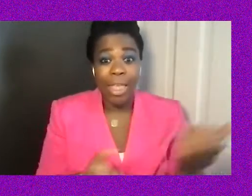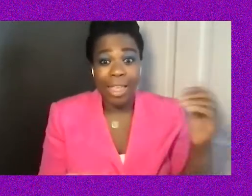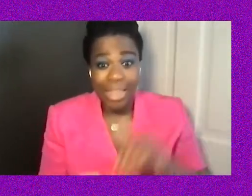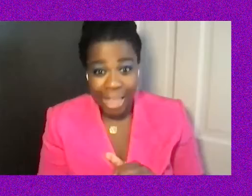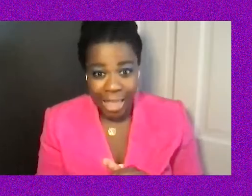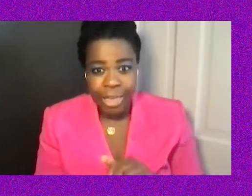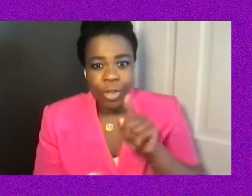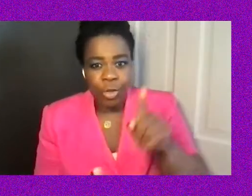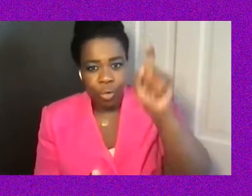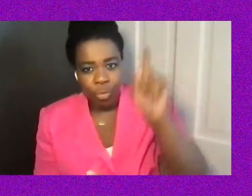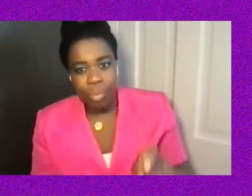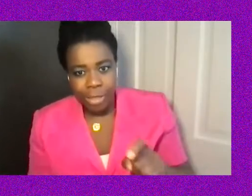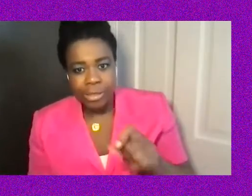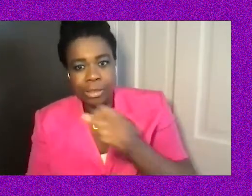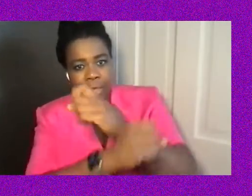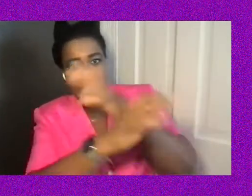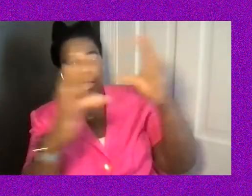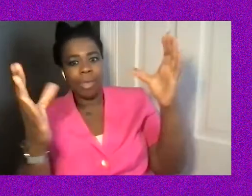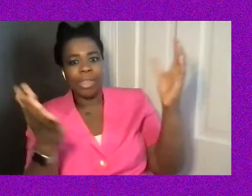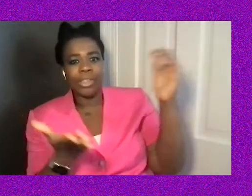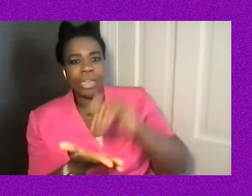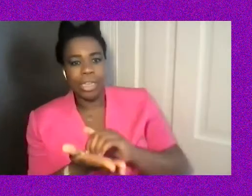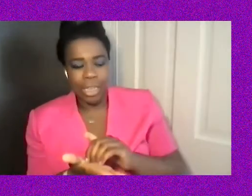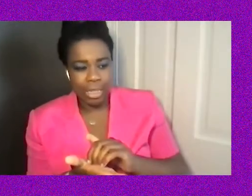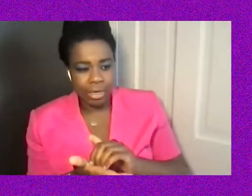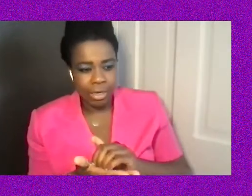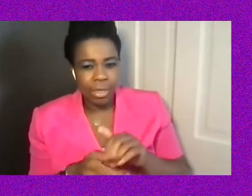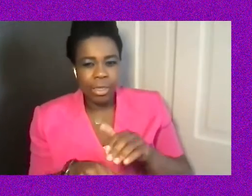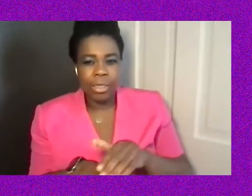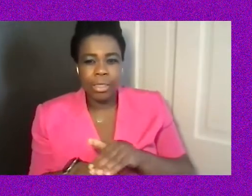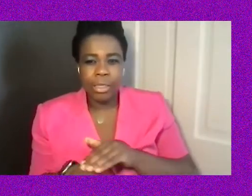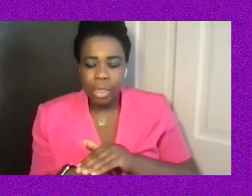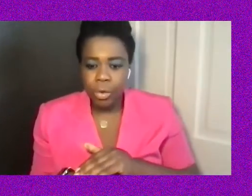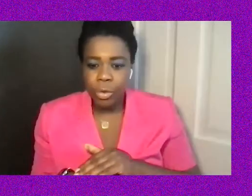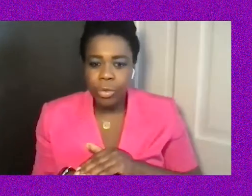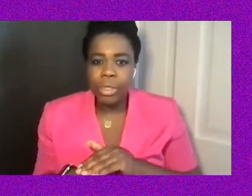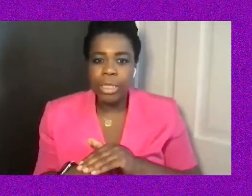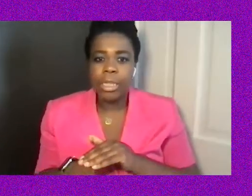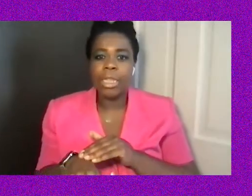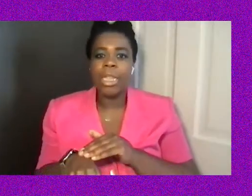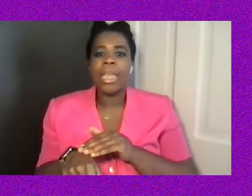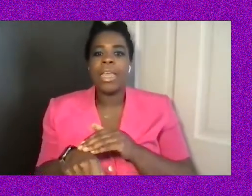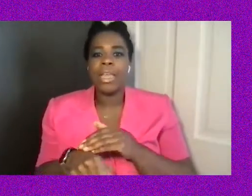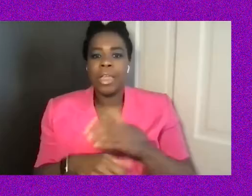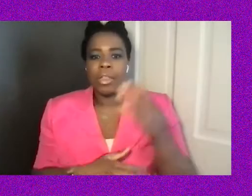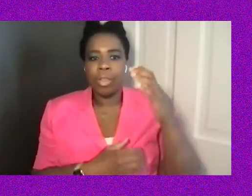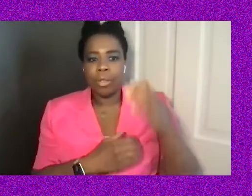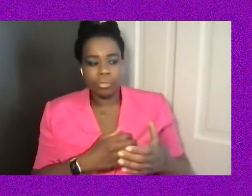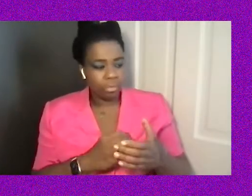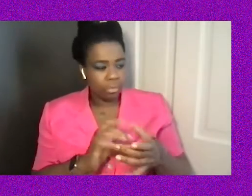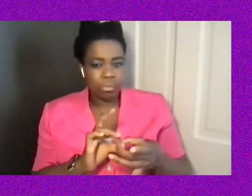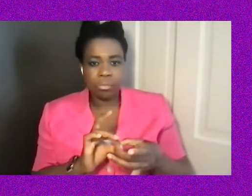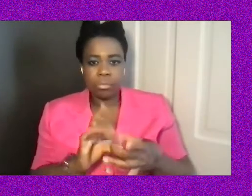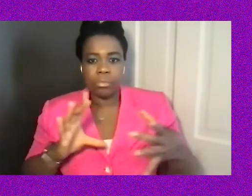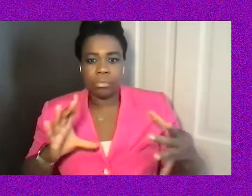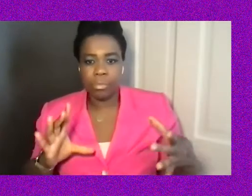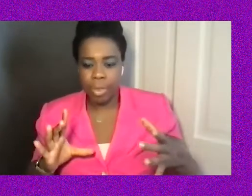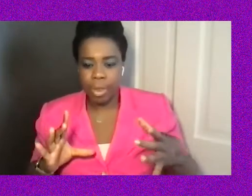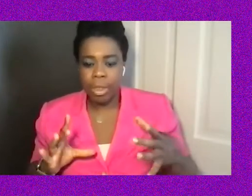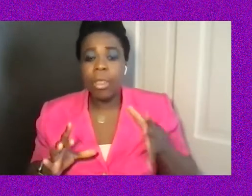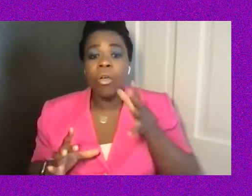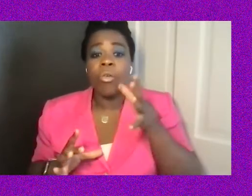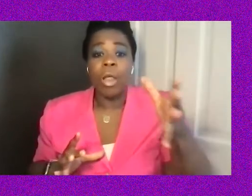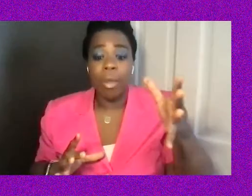desde todo eso que nos quebró. Y me dijo a mi alma, no se puede recrear, hay que imaginar